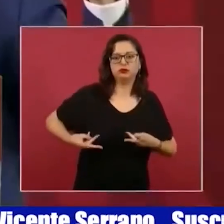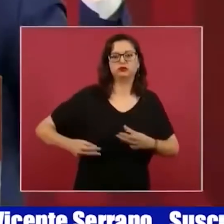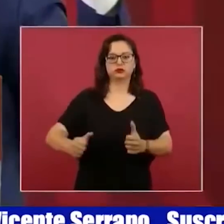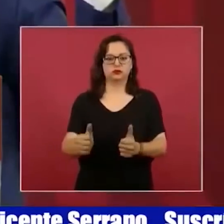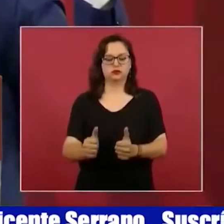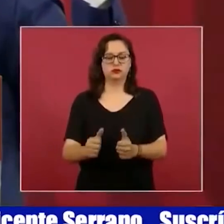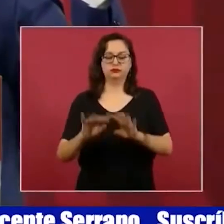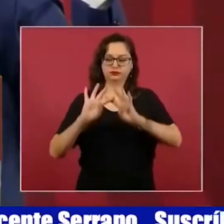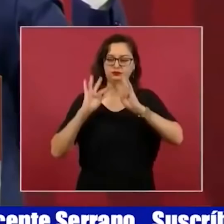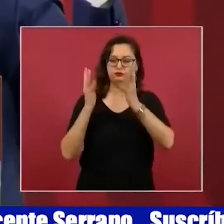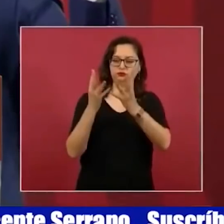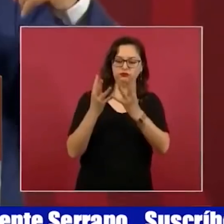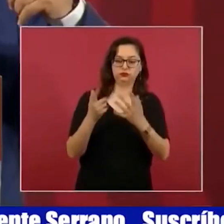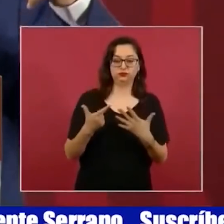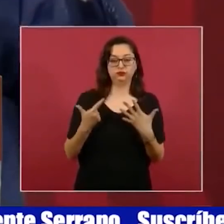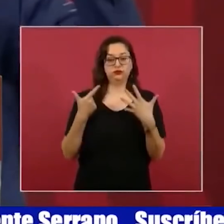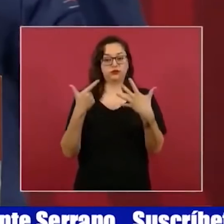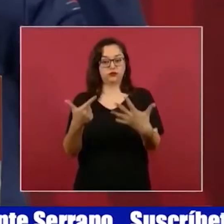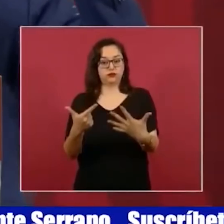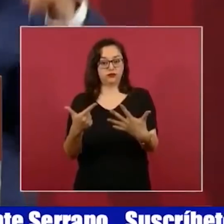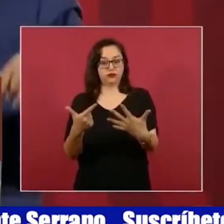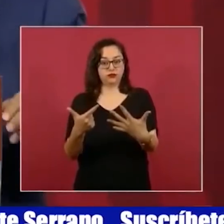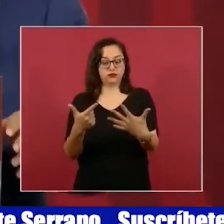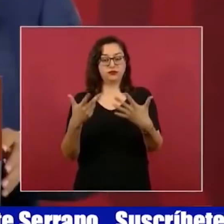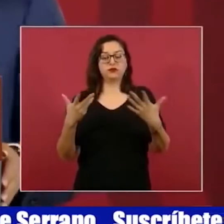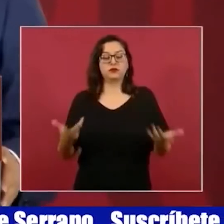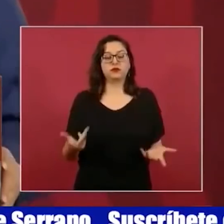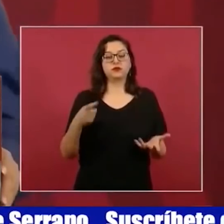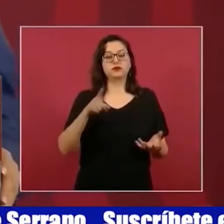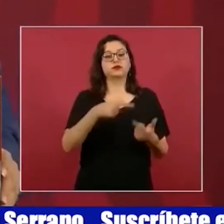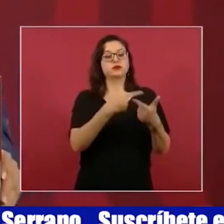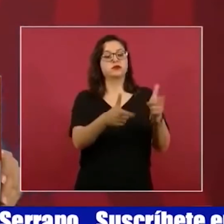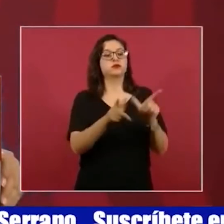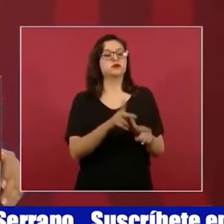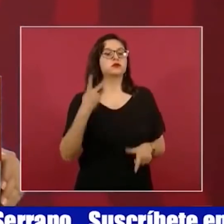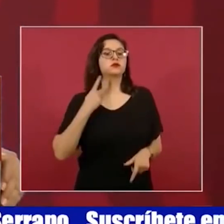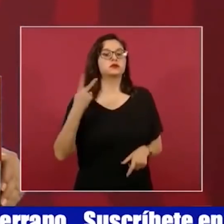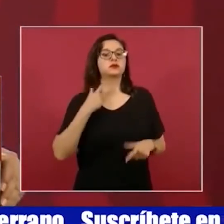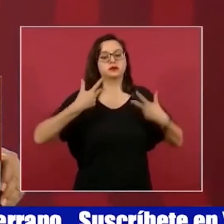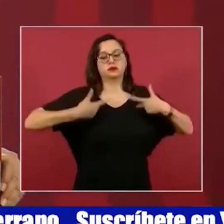y que en vez de ser impuestos por los partidos